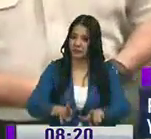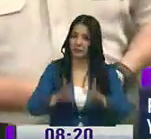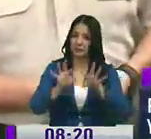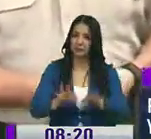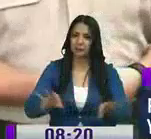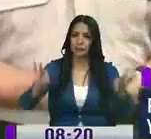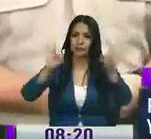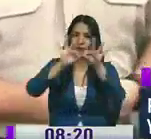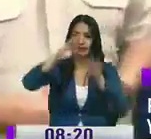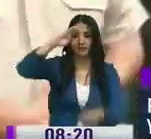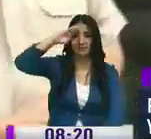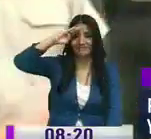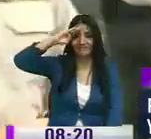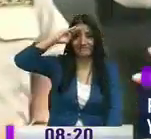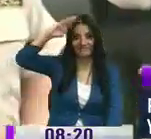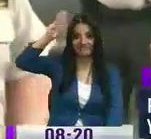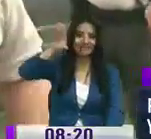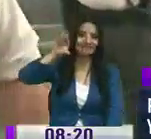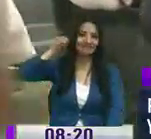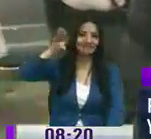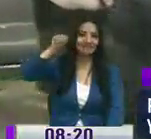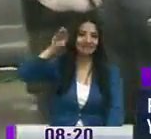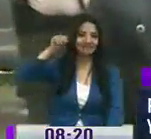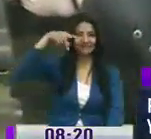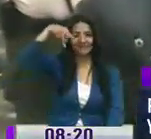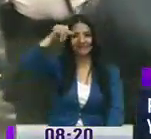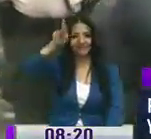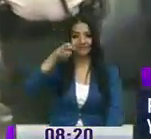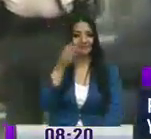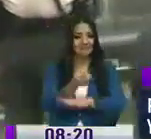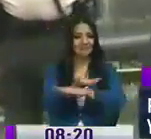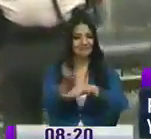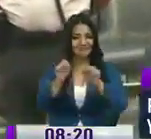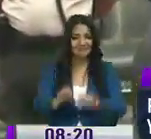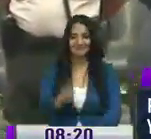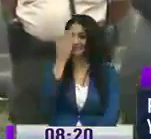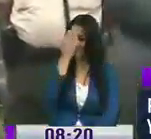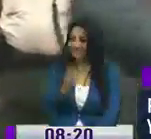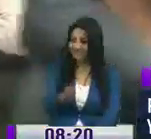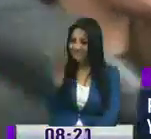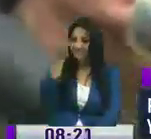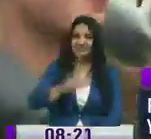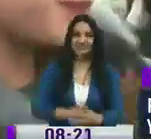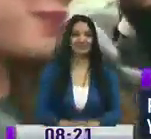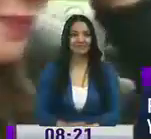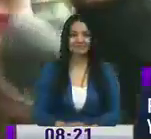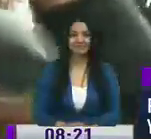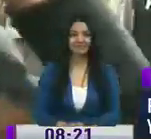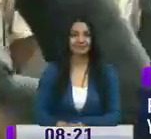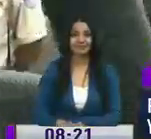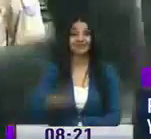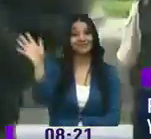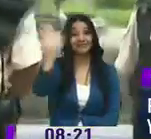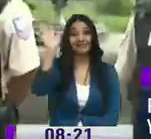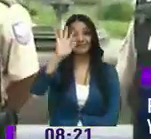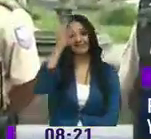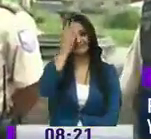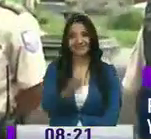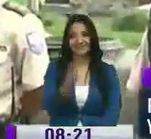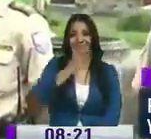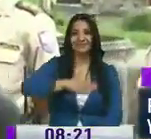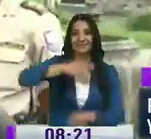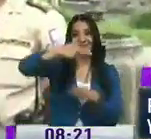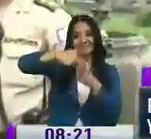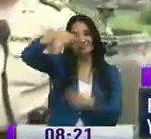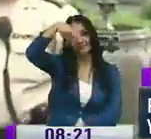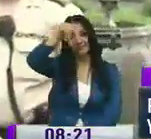manera, ya nos encontramos también con Paquito para que nos dé las debidas recomendaciones. Paquito, buenos días. Buenos días, hola, te saluda Paquito